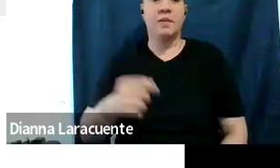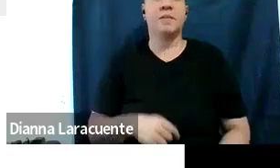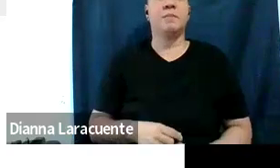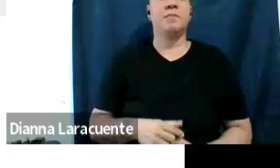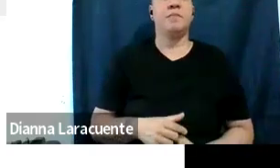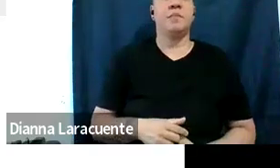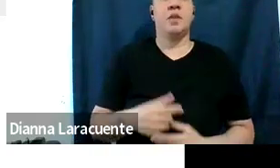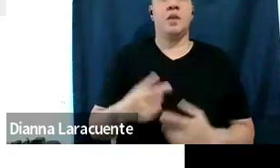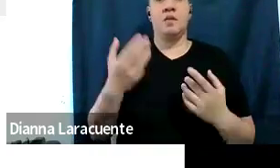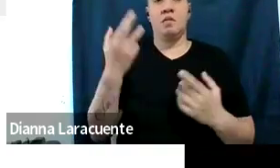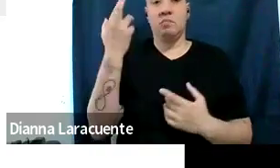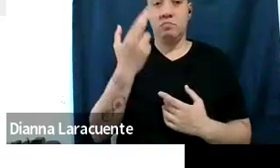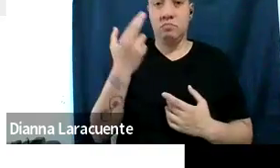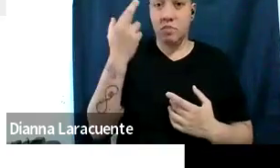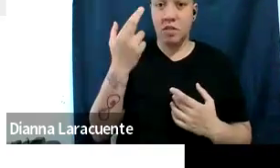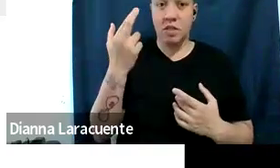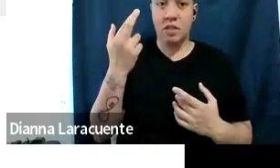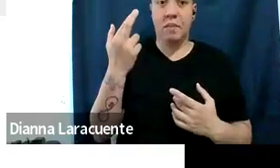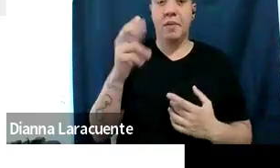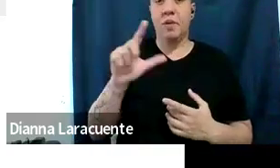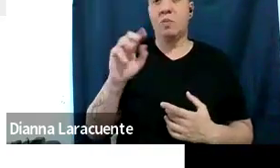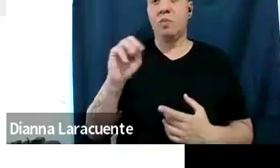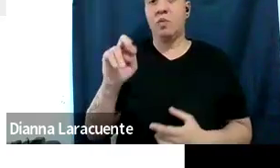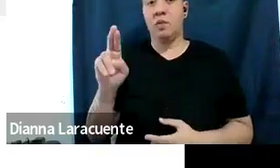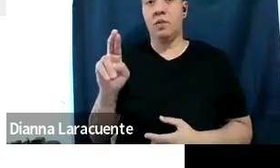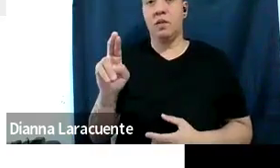que Muñoz Rivera se vuelva,